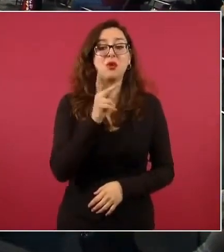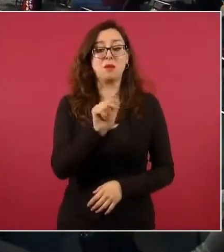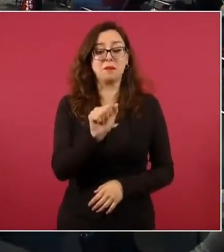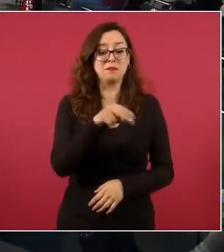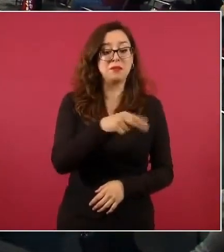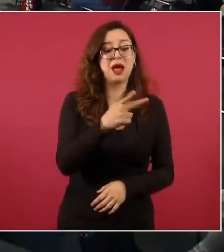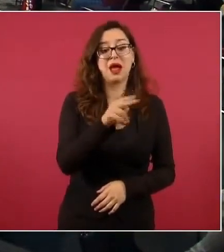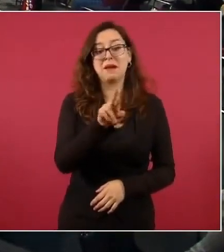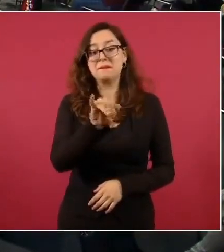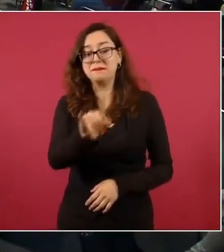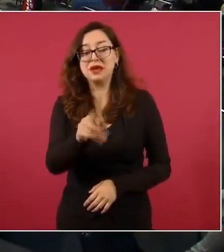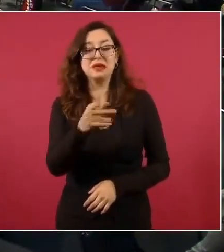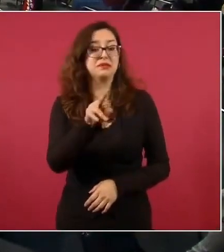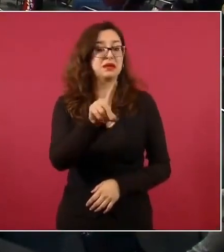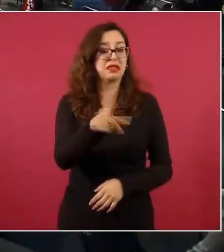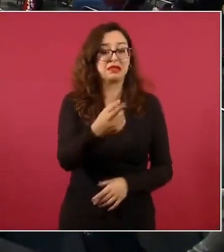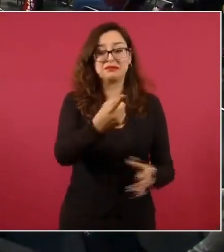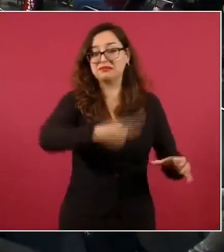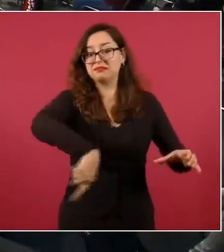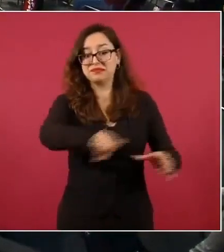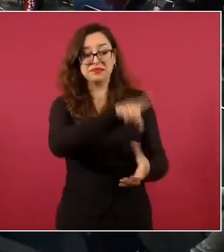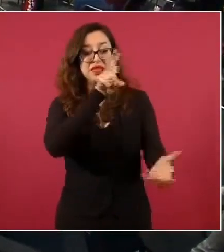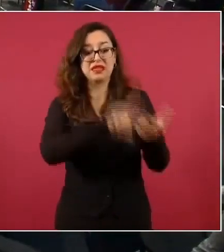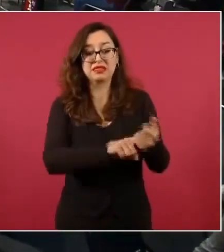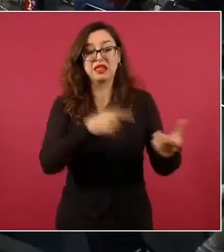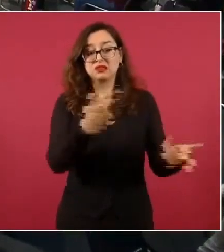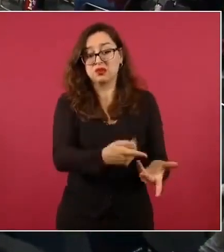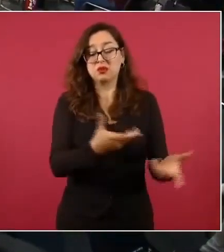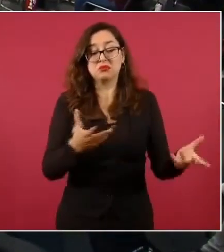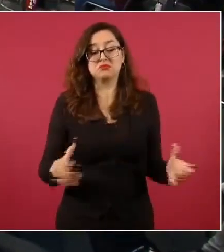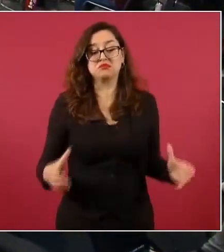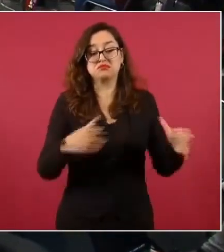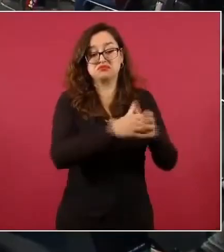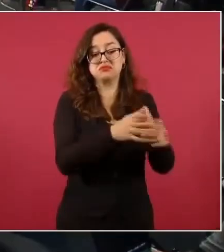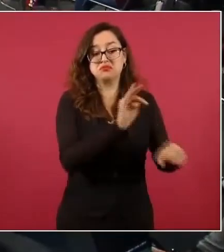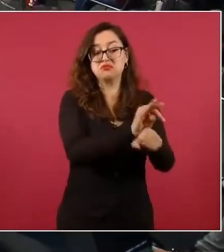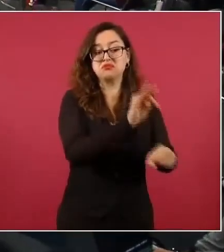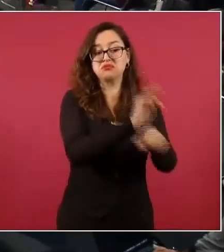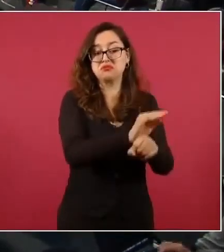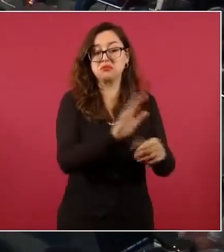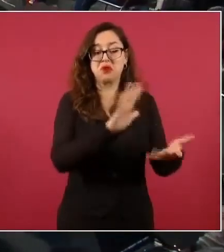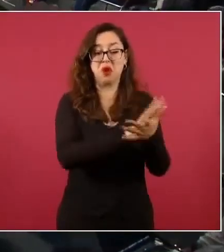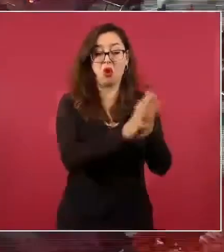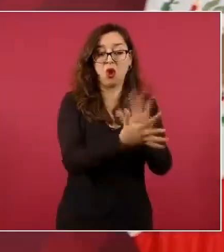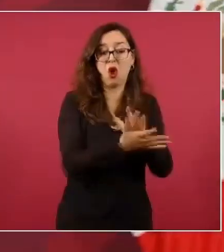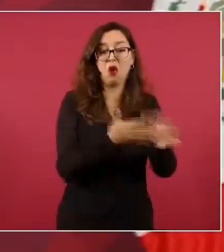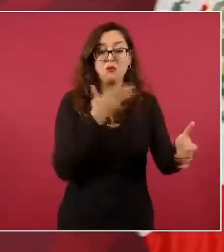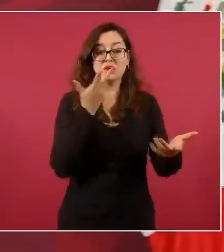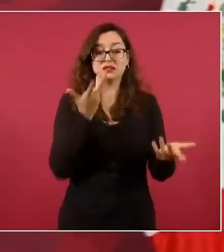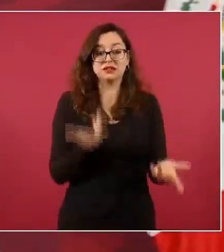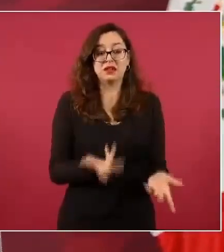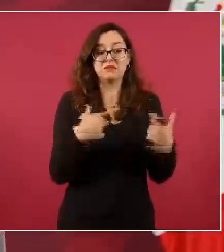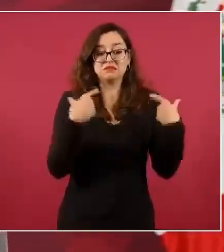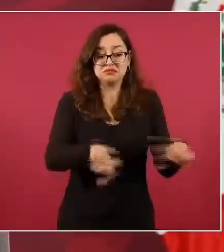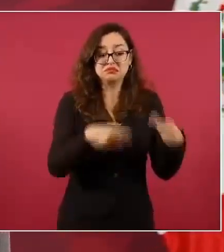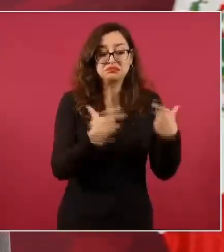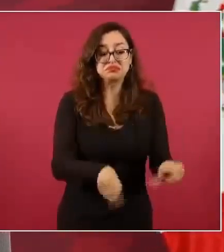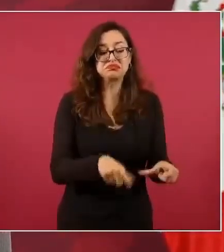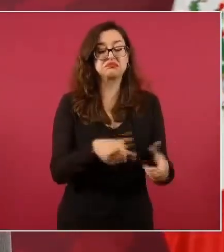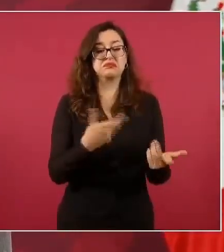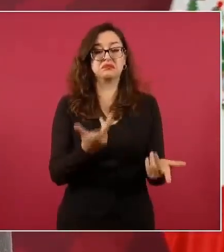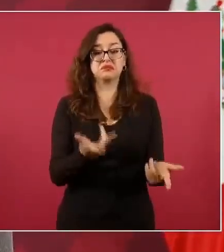los partidos que están al servicio de la oligarquía, de los potentados,